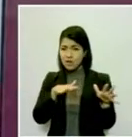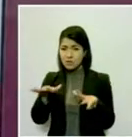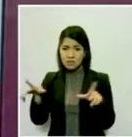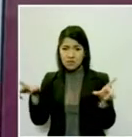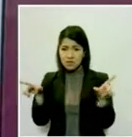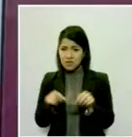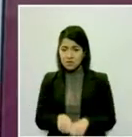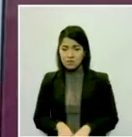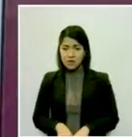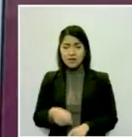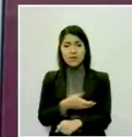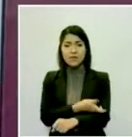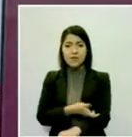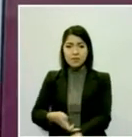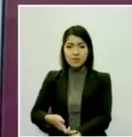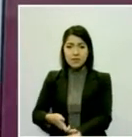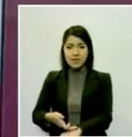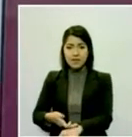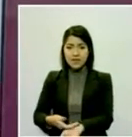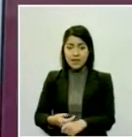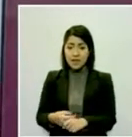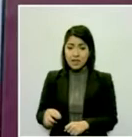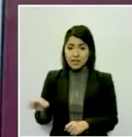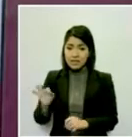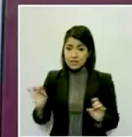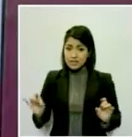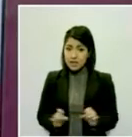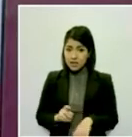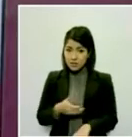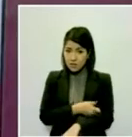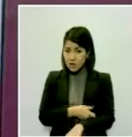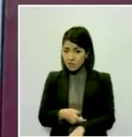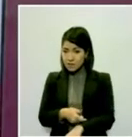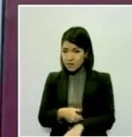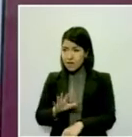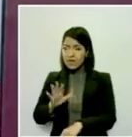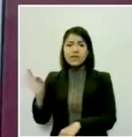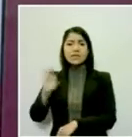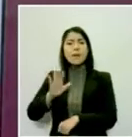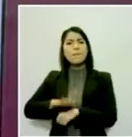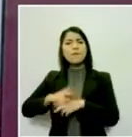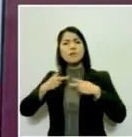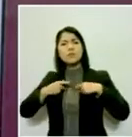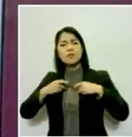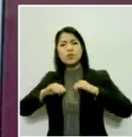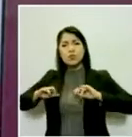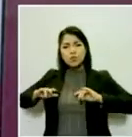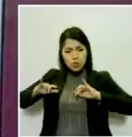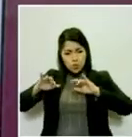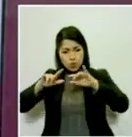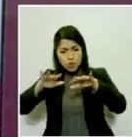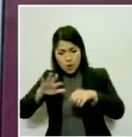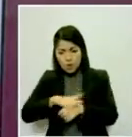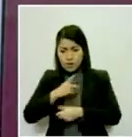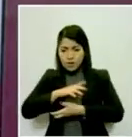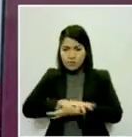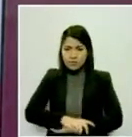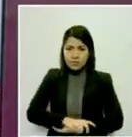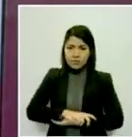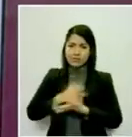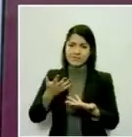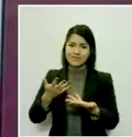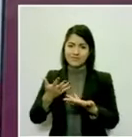Si realmente fueran familiares, hubiera aumentado el número por la solidaridad, los lazos